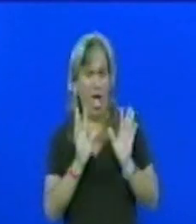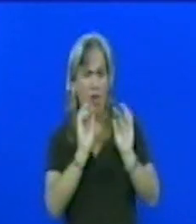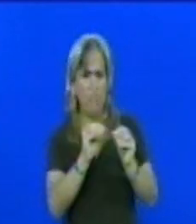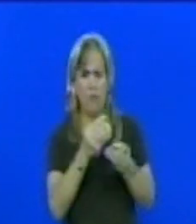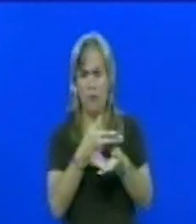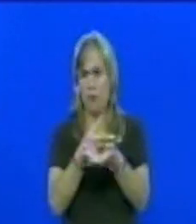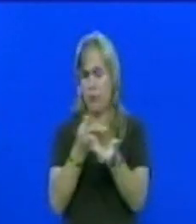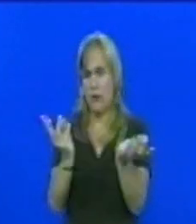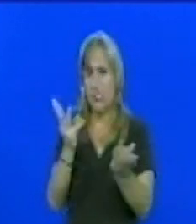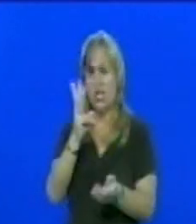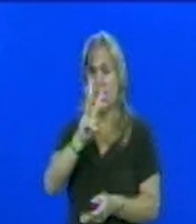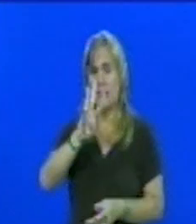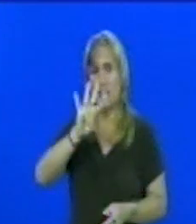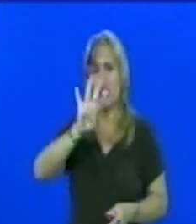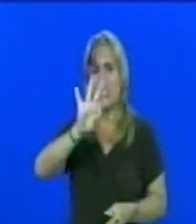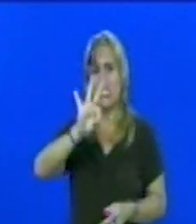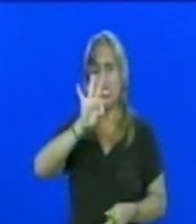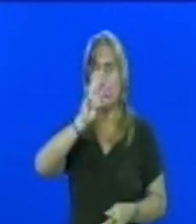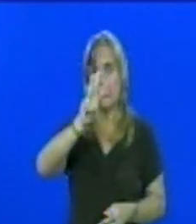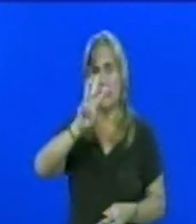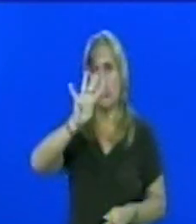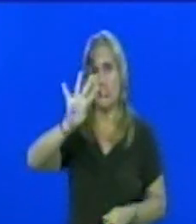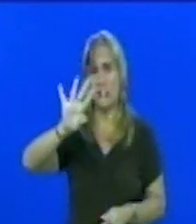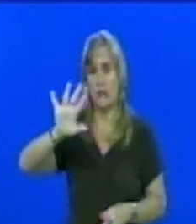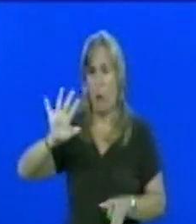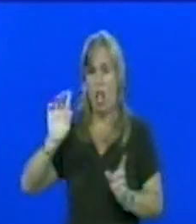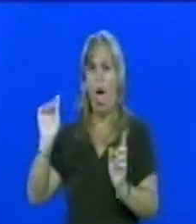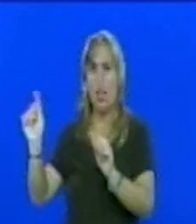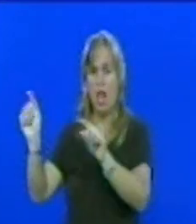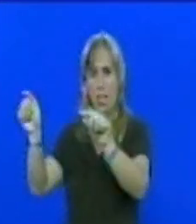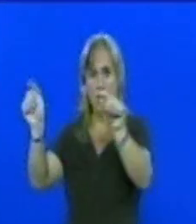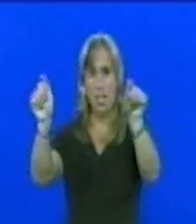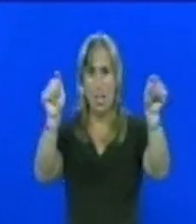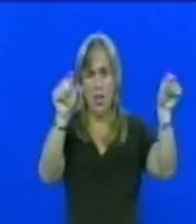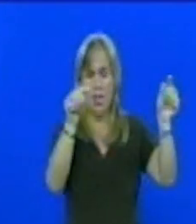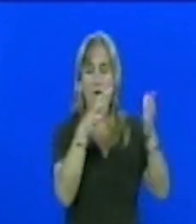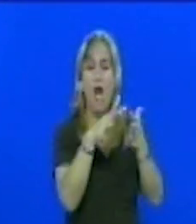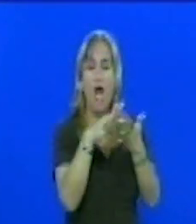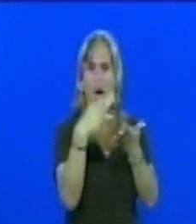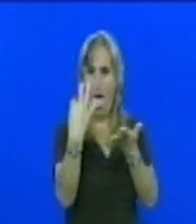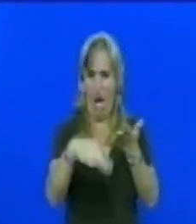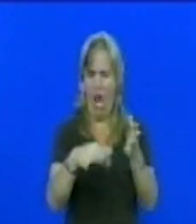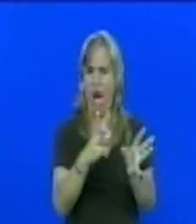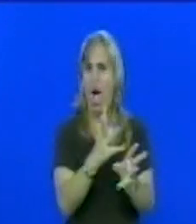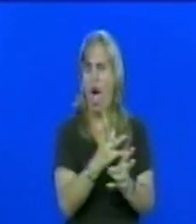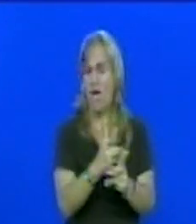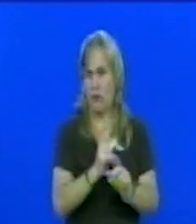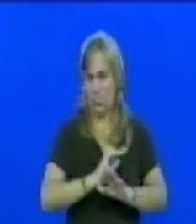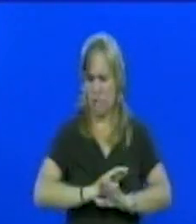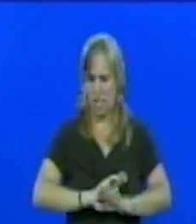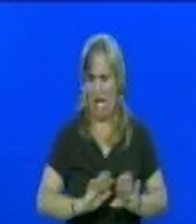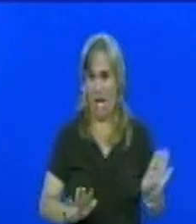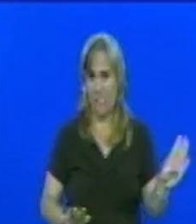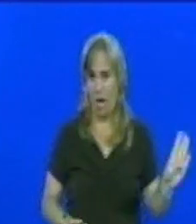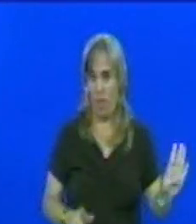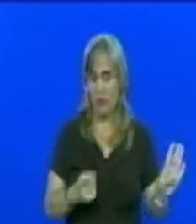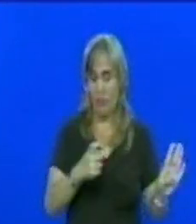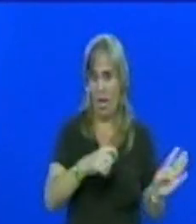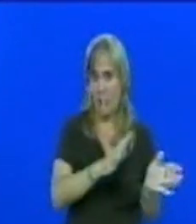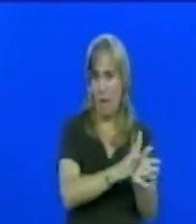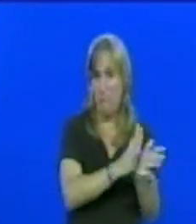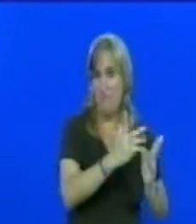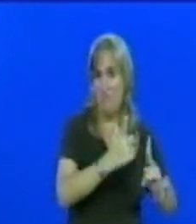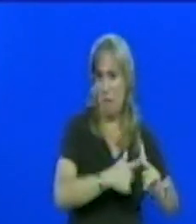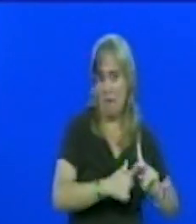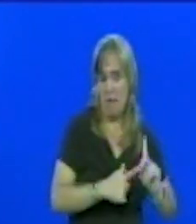más de 384 bodegas de las 1148 que tiene eh presencia de Este arroz de las 4 libras ya